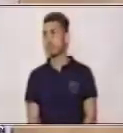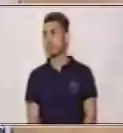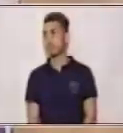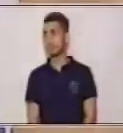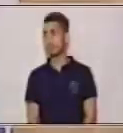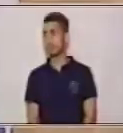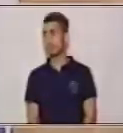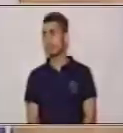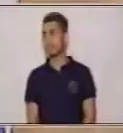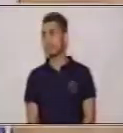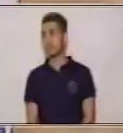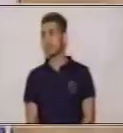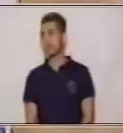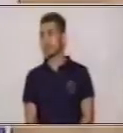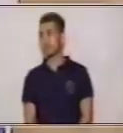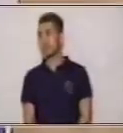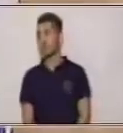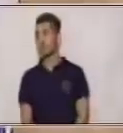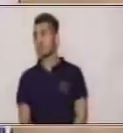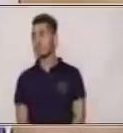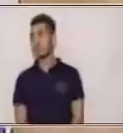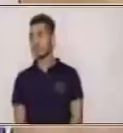Vamos a comparar